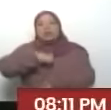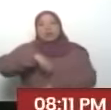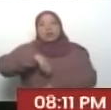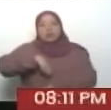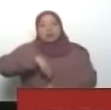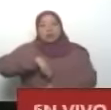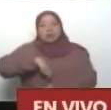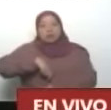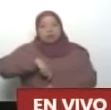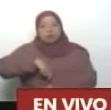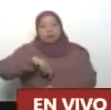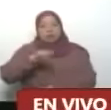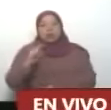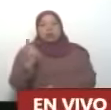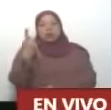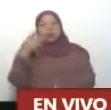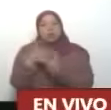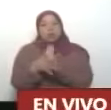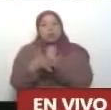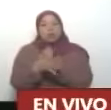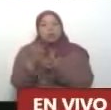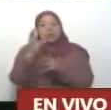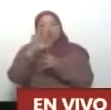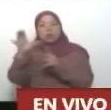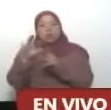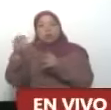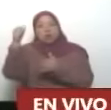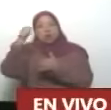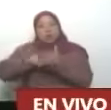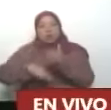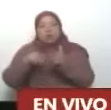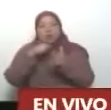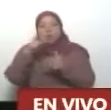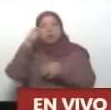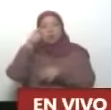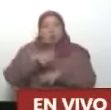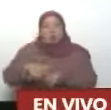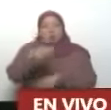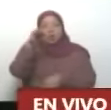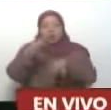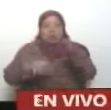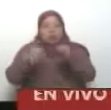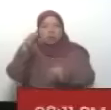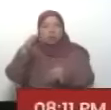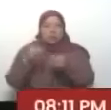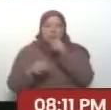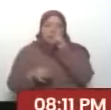La pregunta número 1 era sobre el carácter nulo e irrito del laudo arbitral.